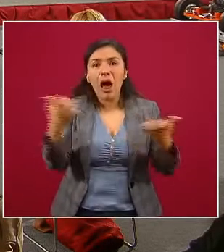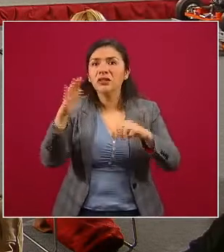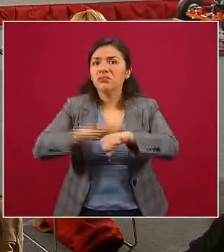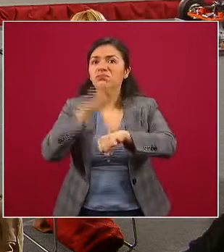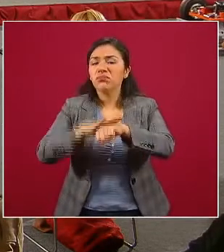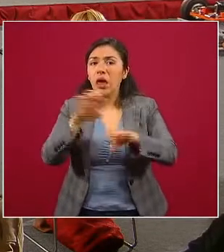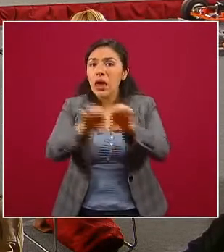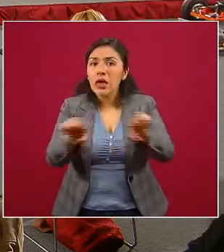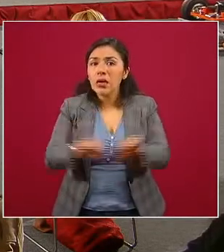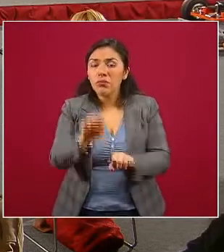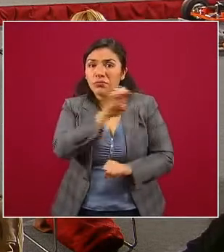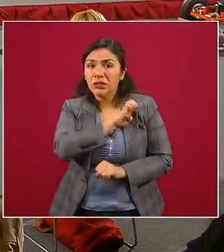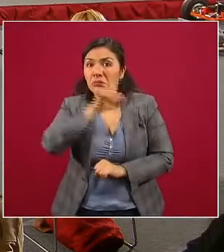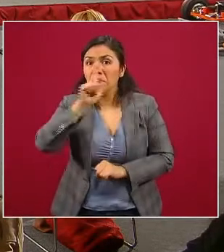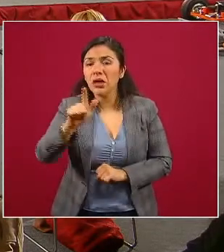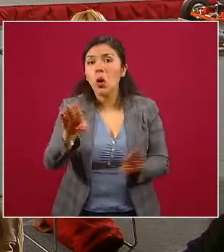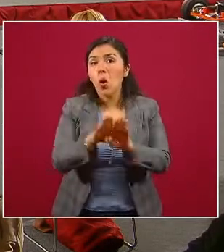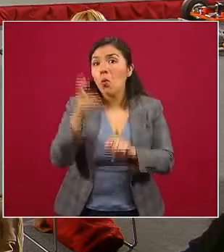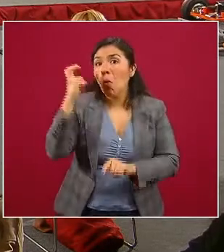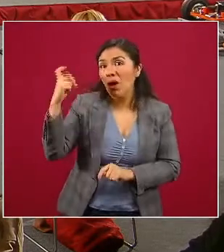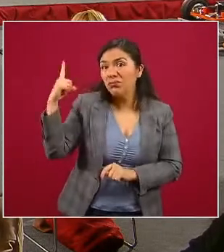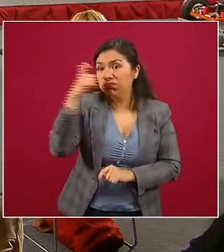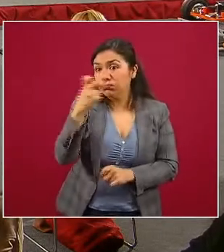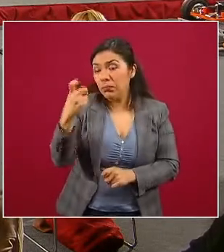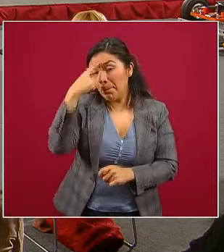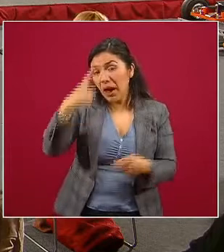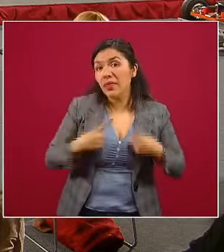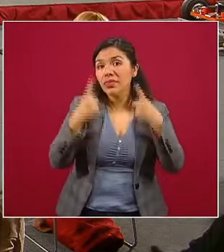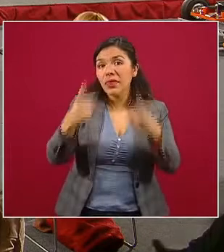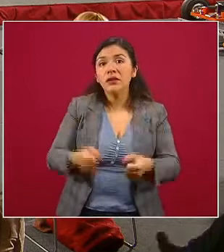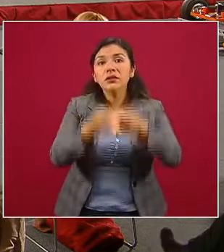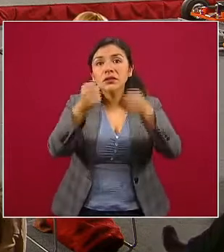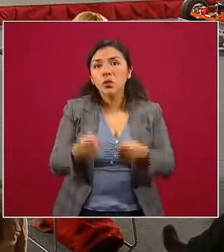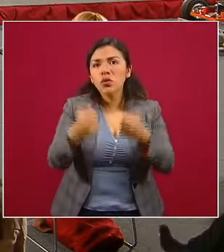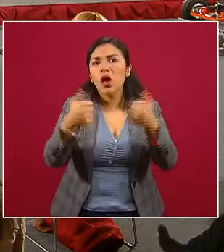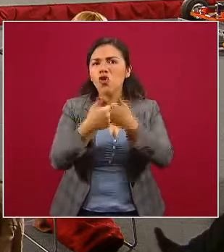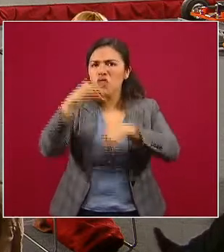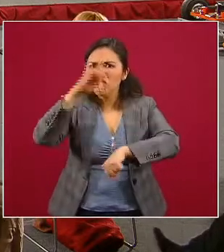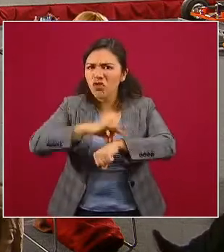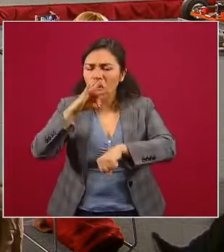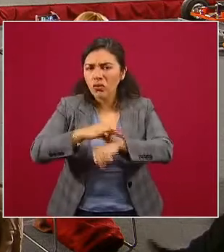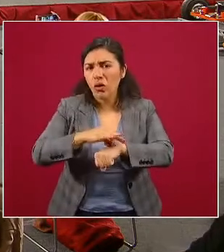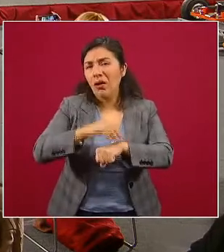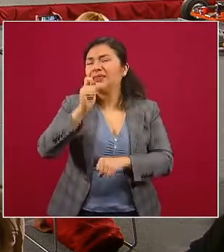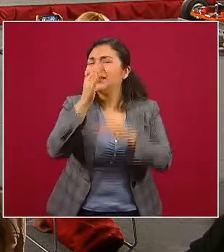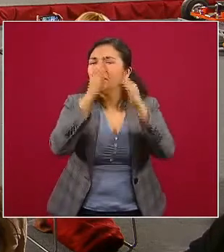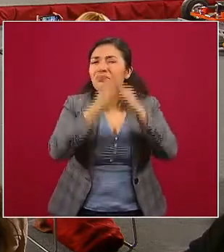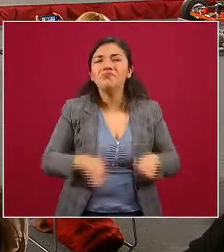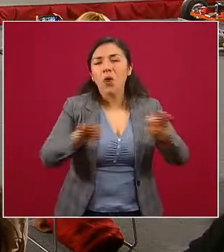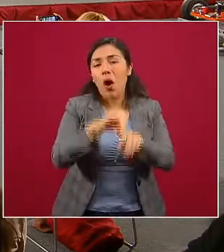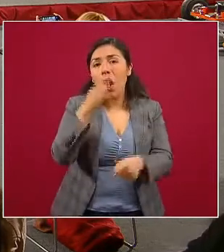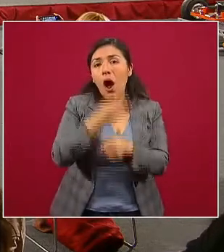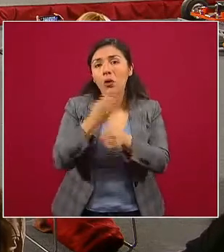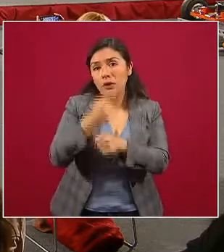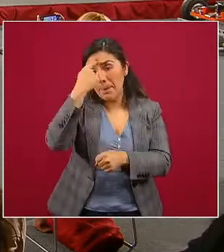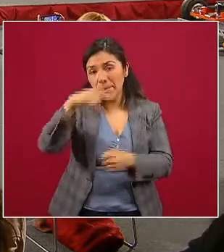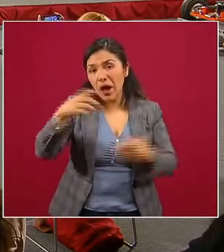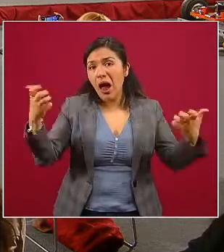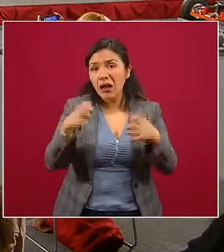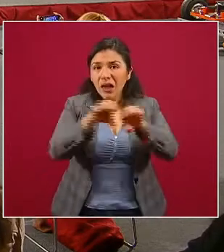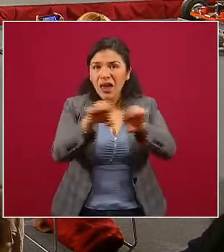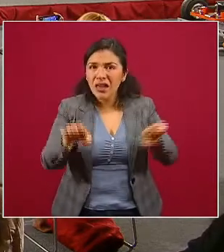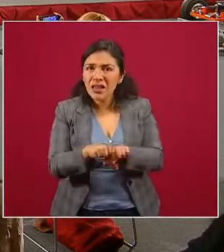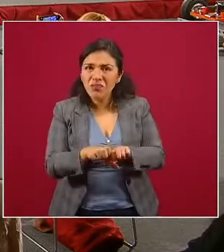alta especialidad tan complejos como estos, garantizando la seguridad biomédica, que es imprescindible en el desarrollo de estos